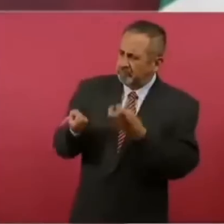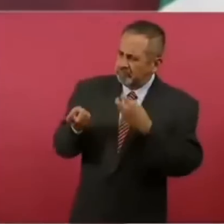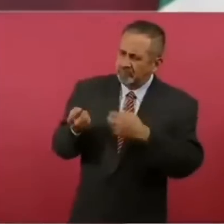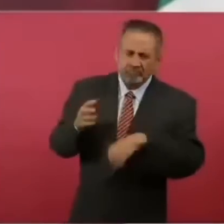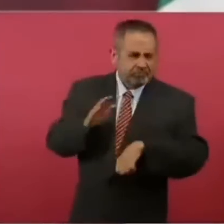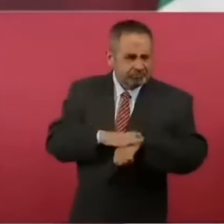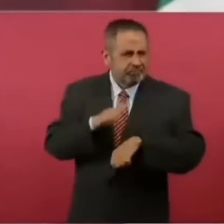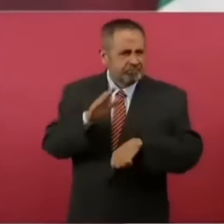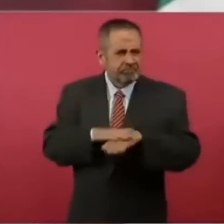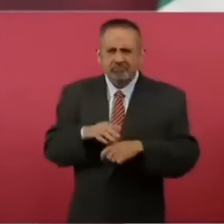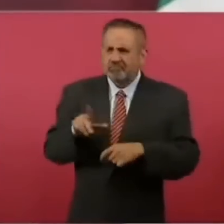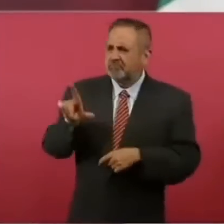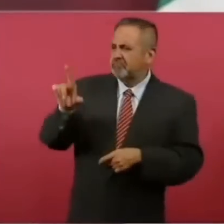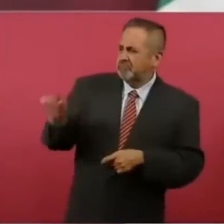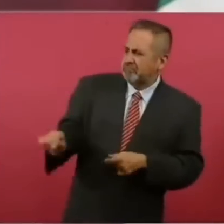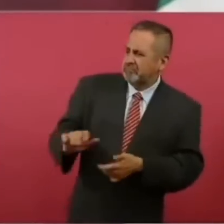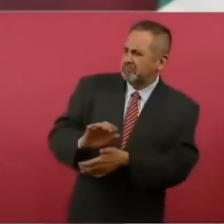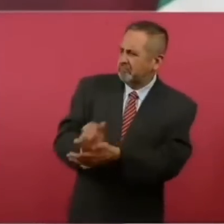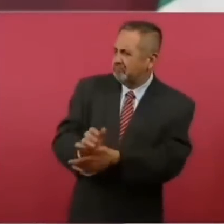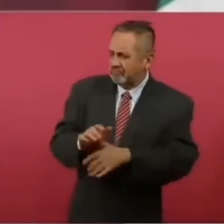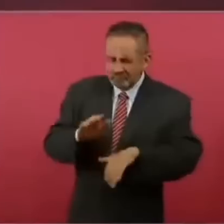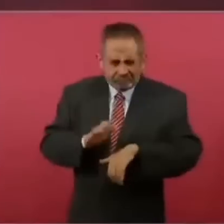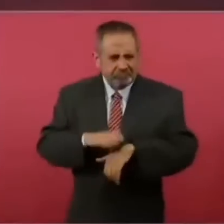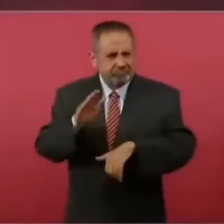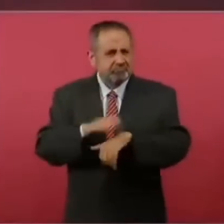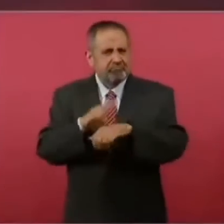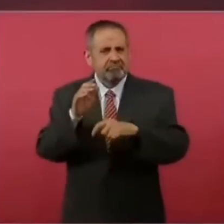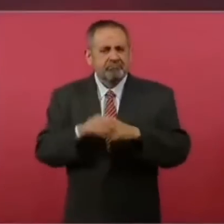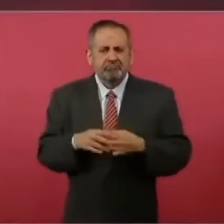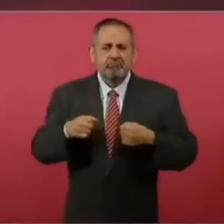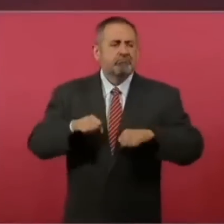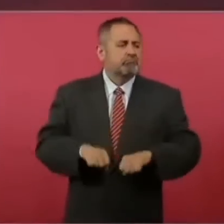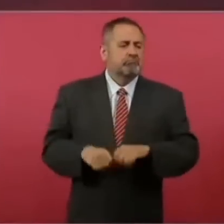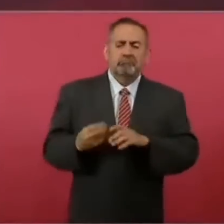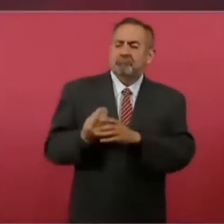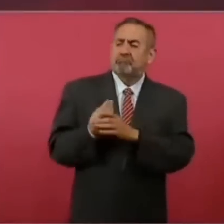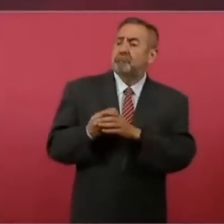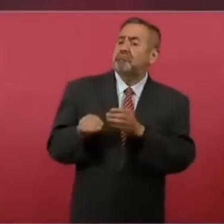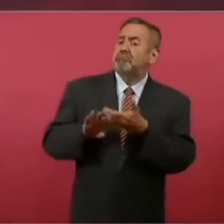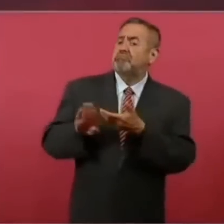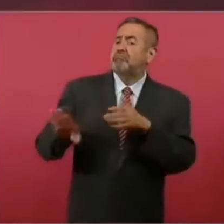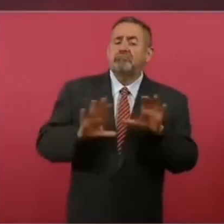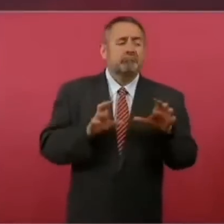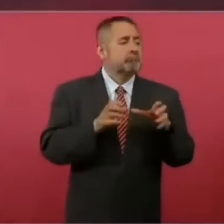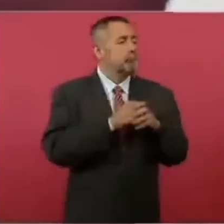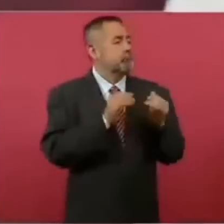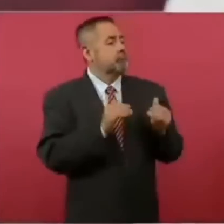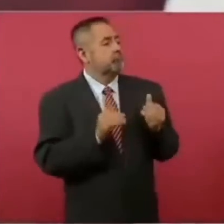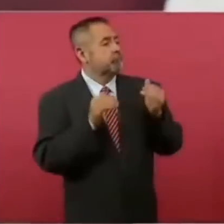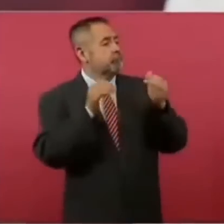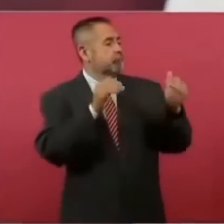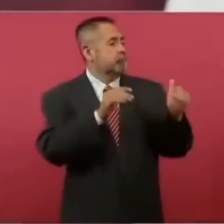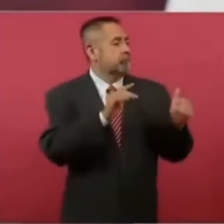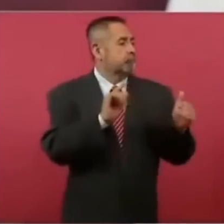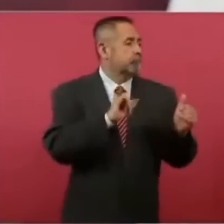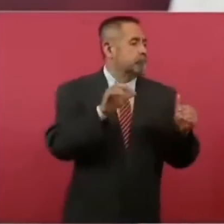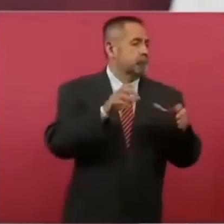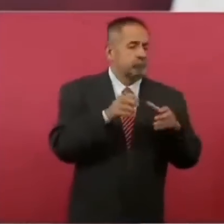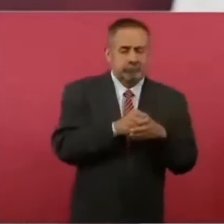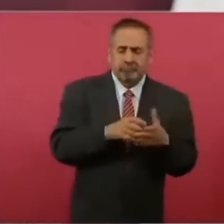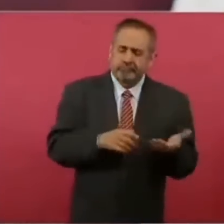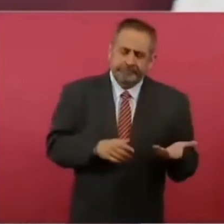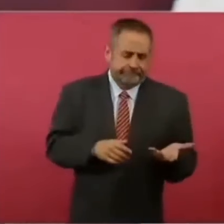seguir humillando a la gente, quieren seguir con su clasismo, con su racismo, y